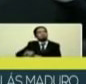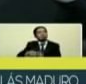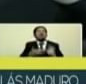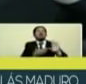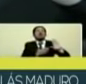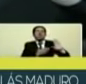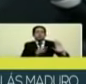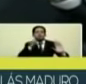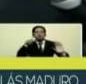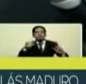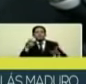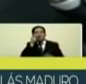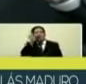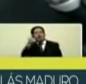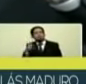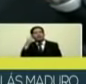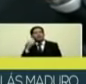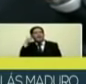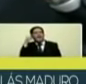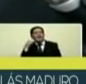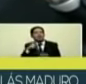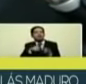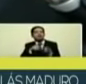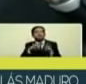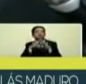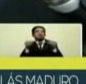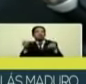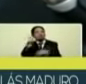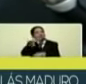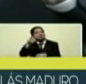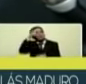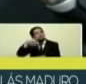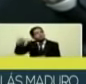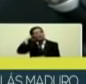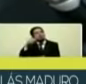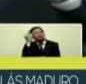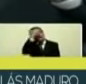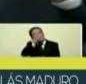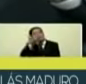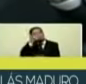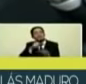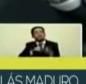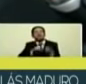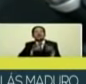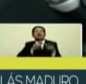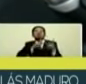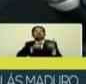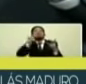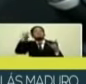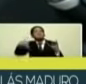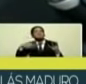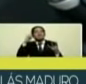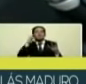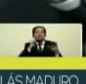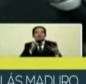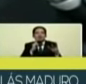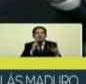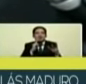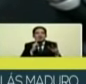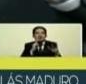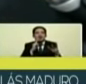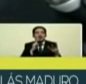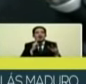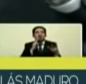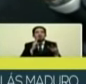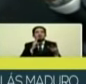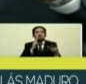por el negro primero y nuestros pueblos afrodescendientes, juro por el libertador Simón Bolívar y los ejércitos libertadores